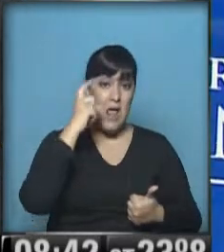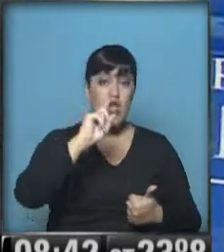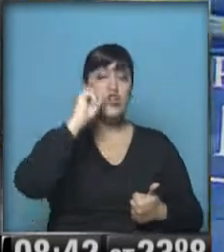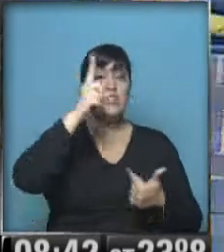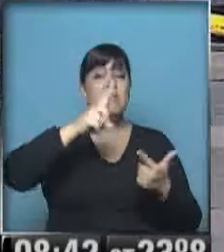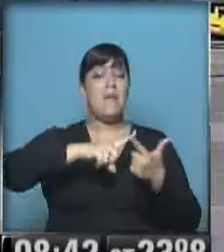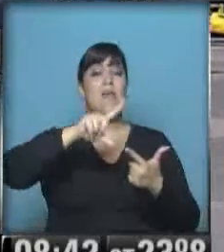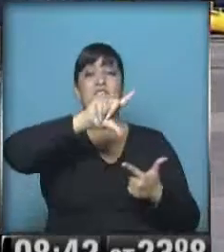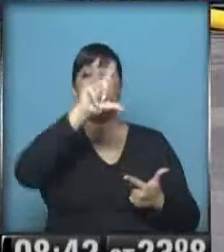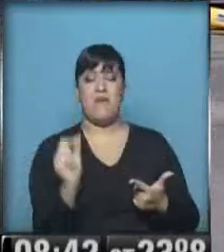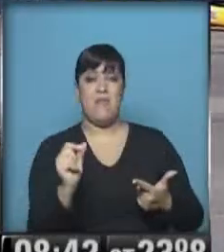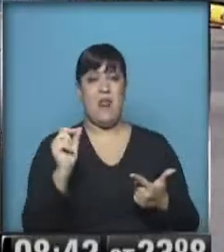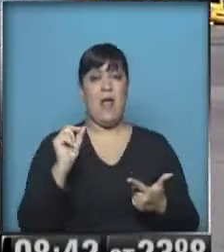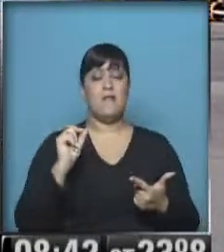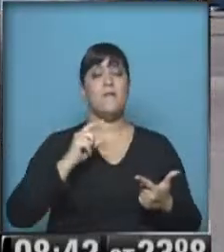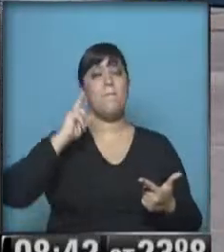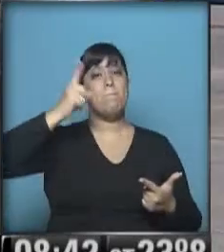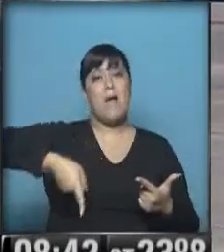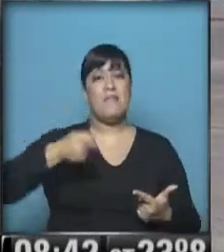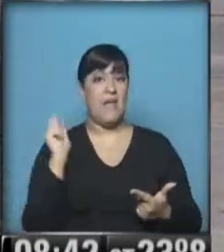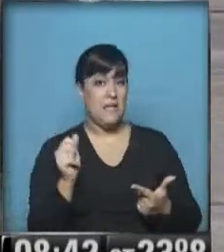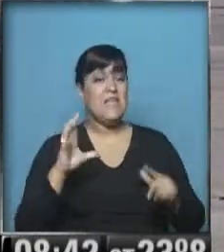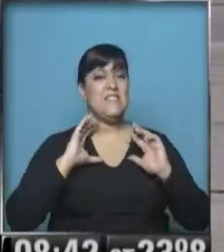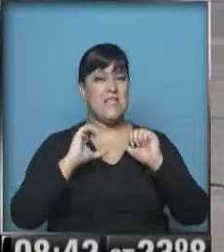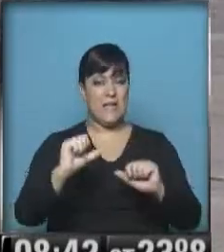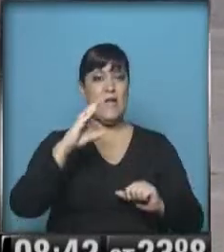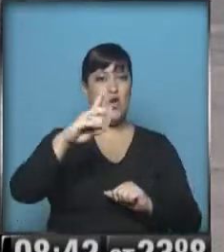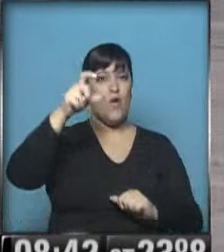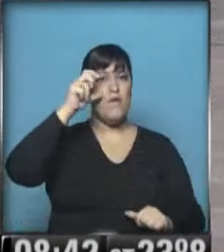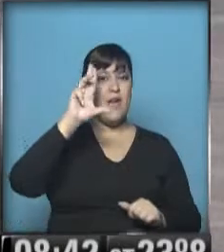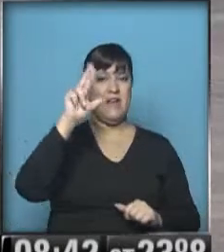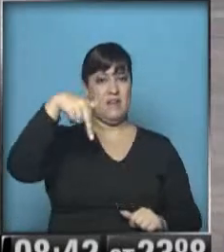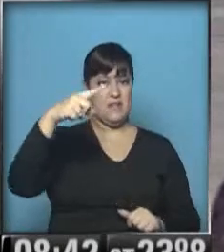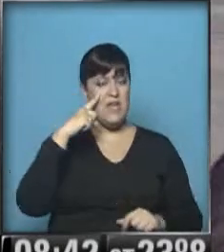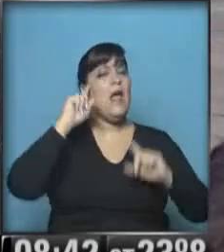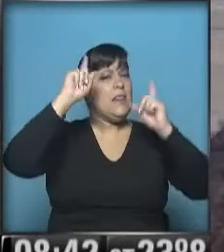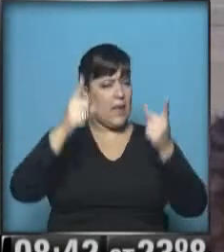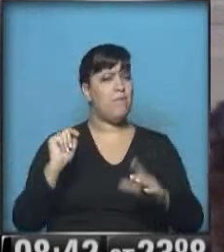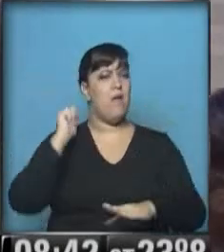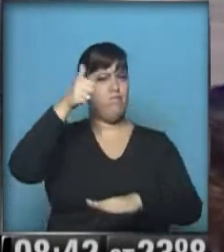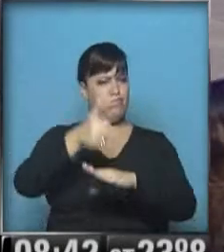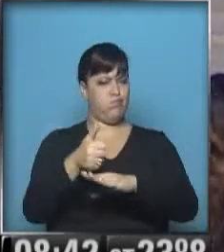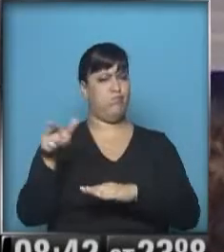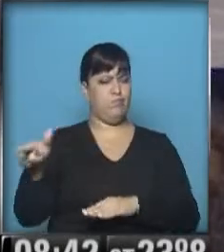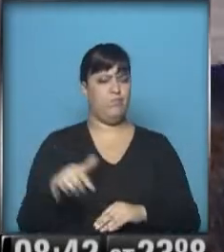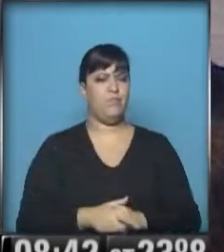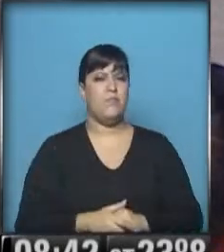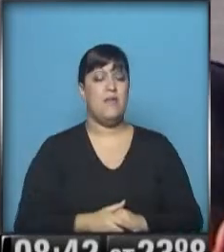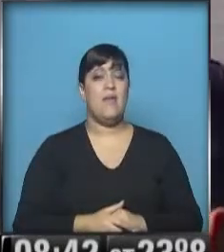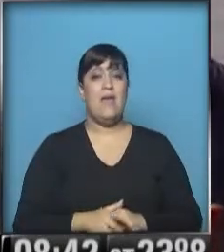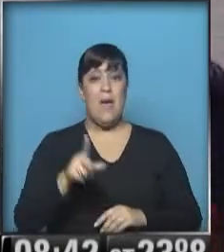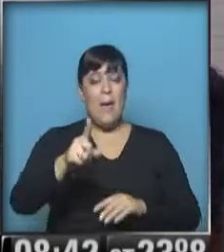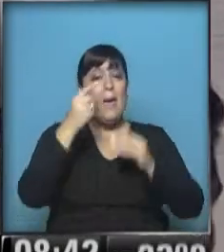fuerzas federales que comanda el secretario de Seguridad, Sergio Berni, quien también está aquí en Paraná. Gracias. Entonces, 10:30,